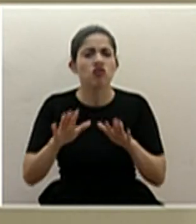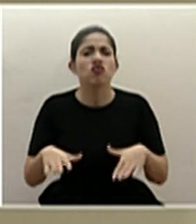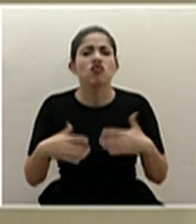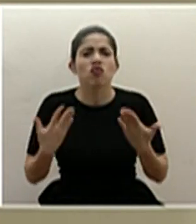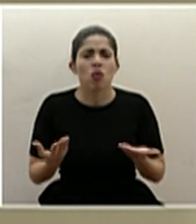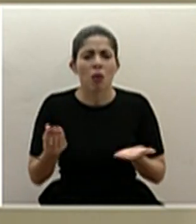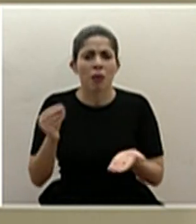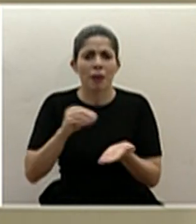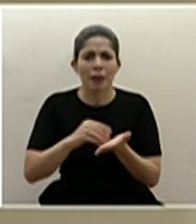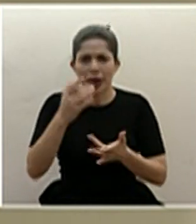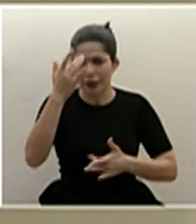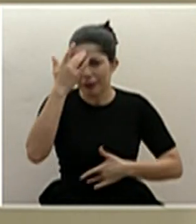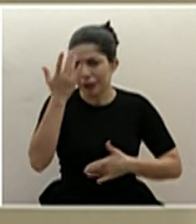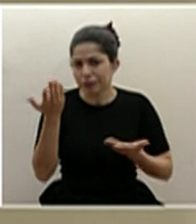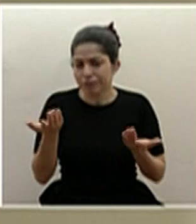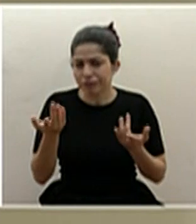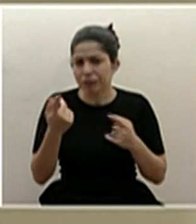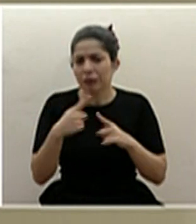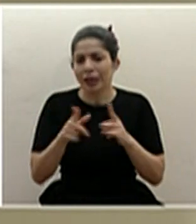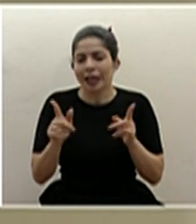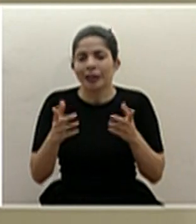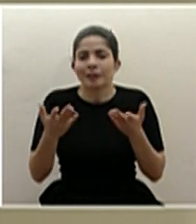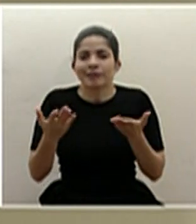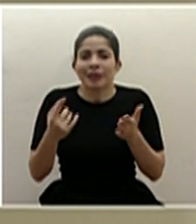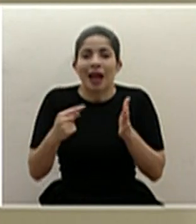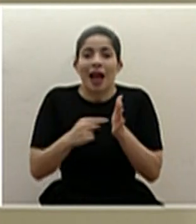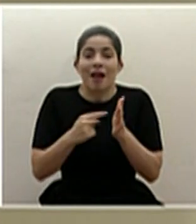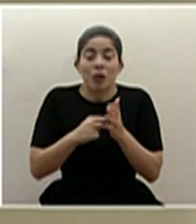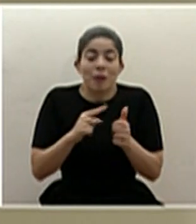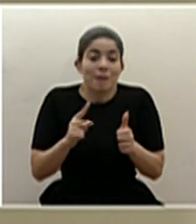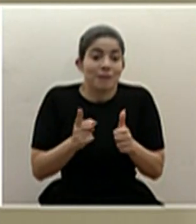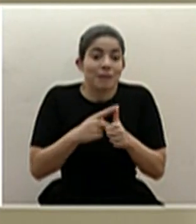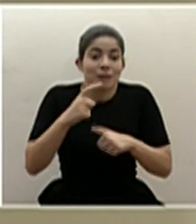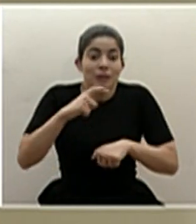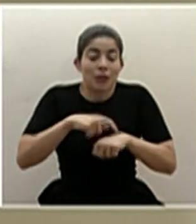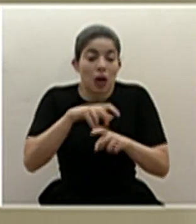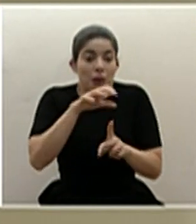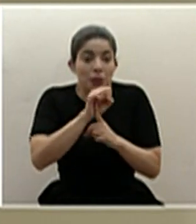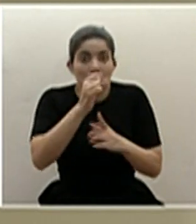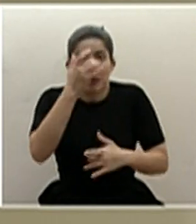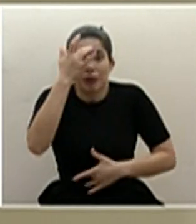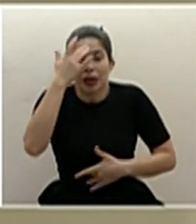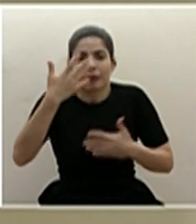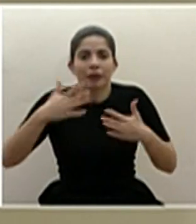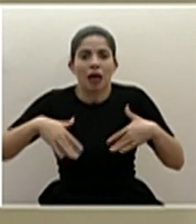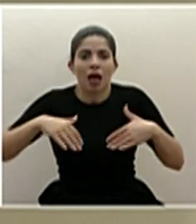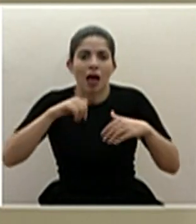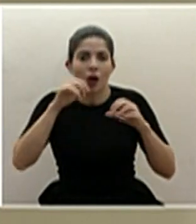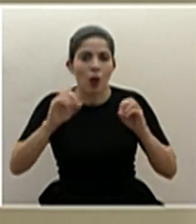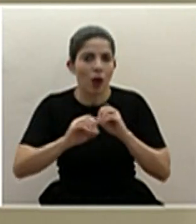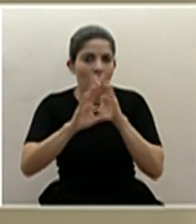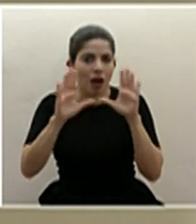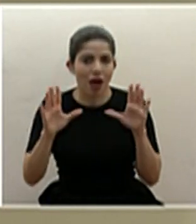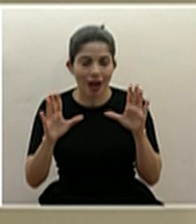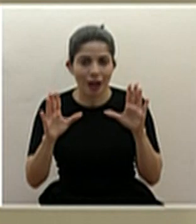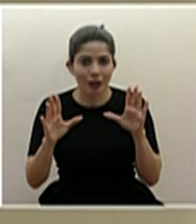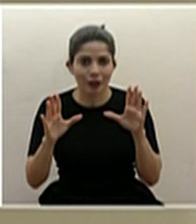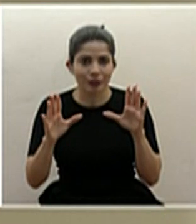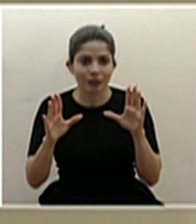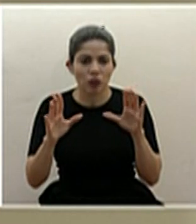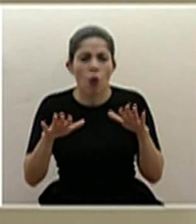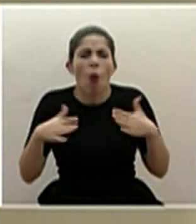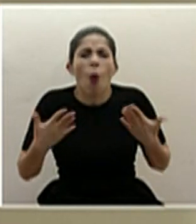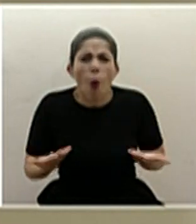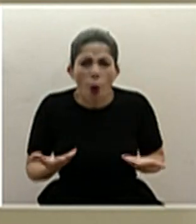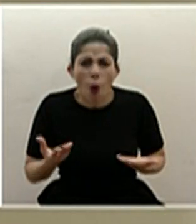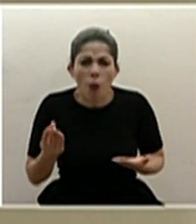contagio, pero bueno, eso está como a veces en el primer momento en que se detecta el caso no hay todavía una claridad rotunda de